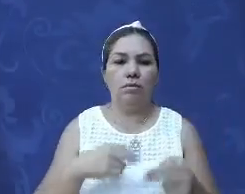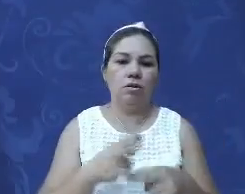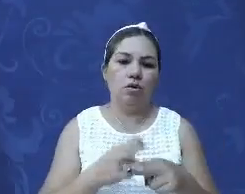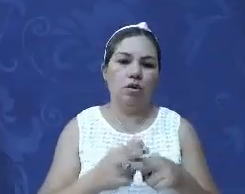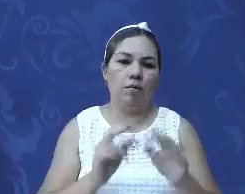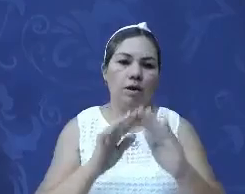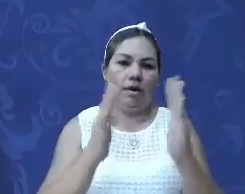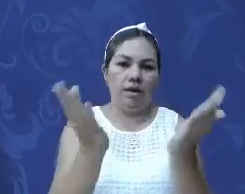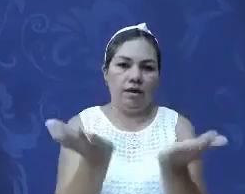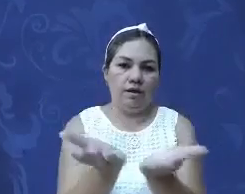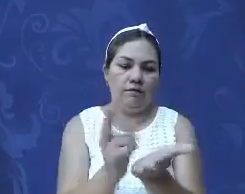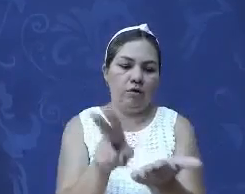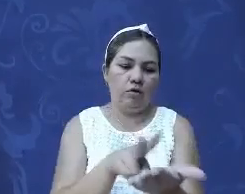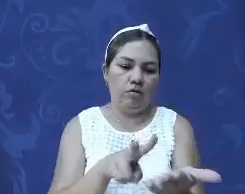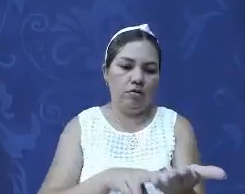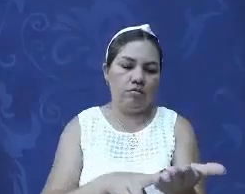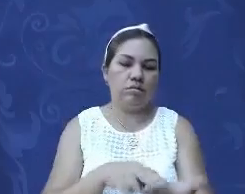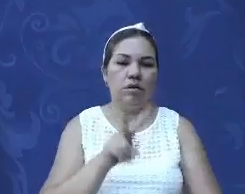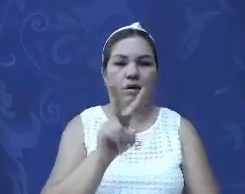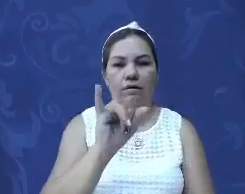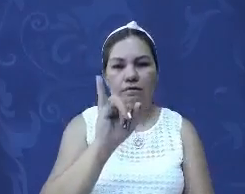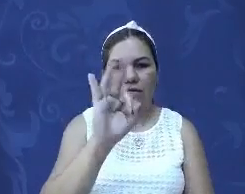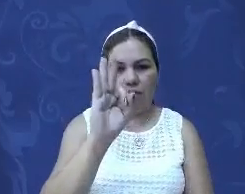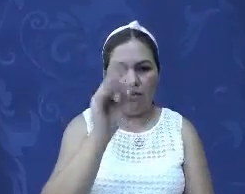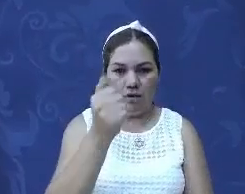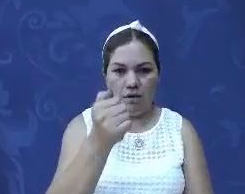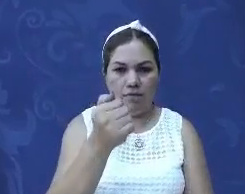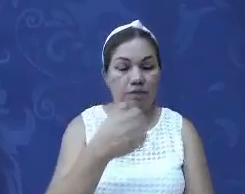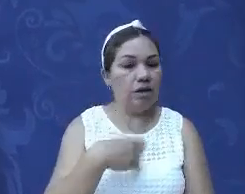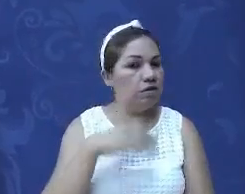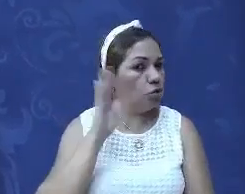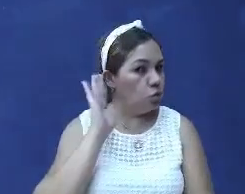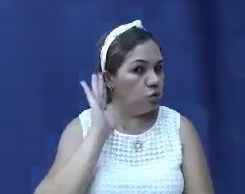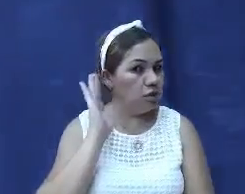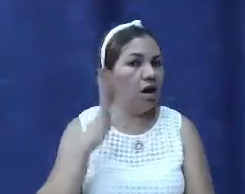escuché testimonio que pastores están en el infierno quemándose.